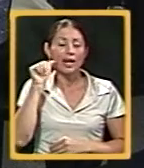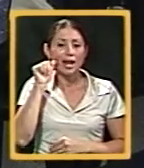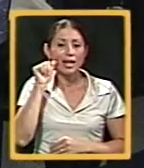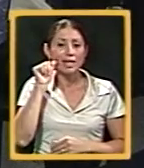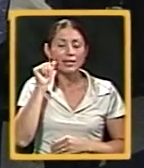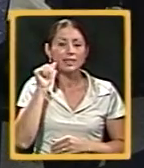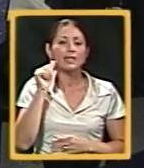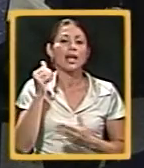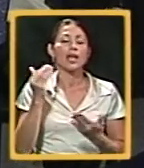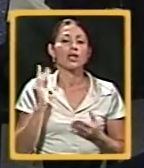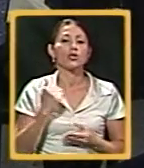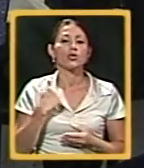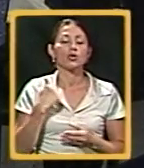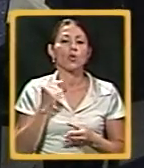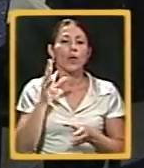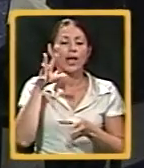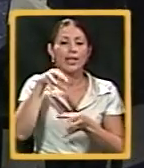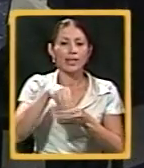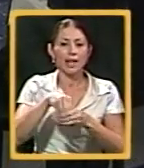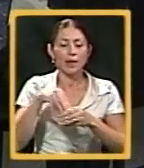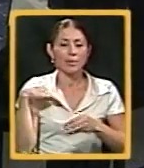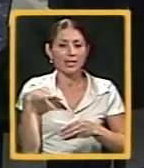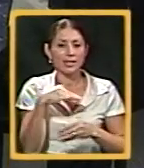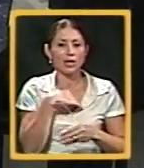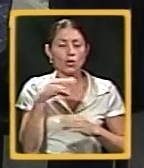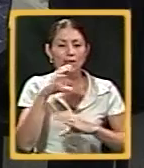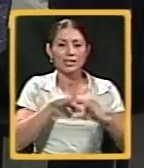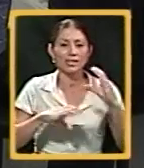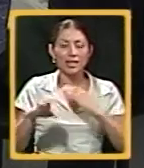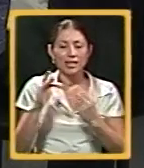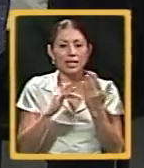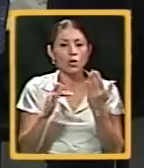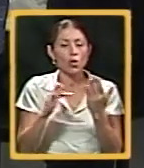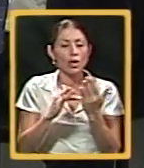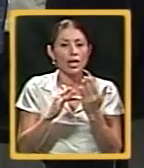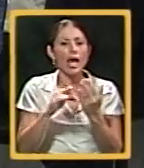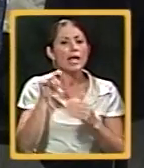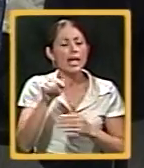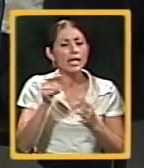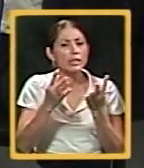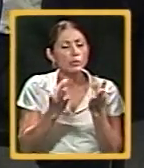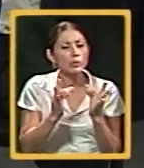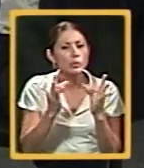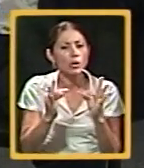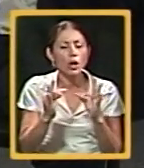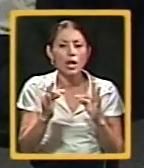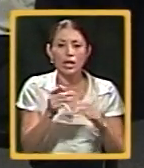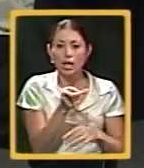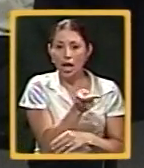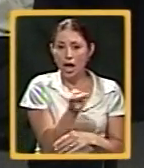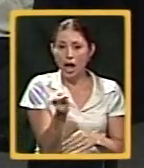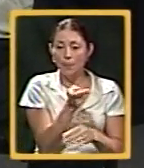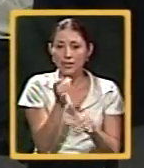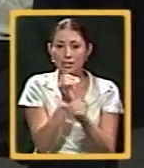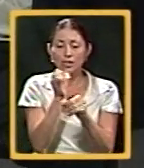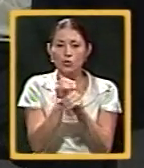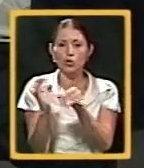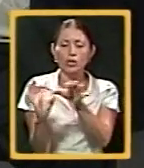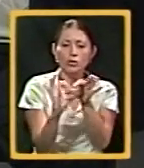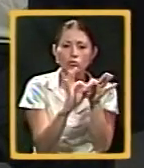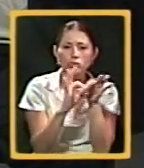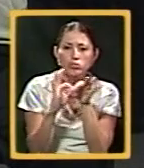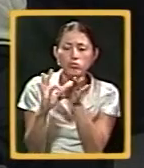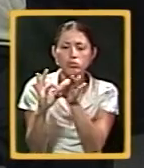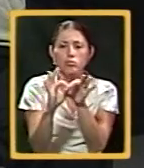Ciencia y Tecnología, y se buscó una coordinación entre las dos instituciones que permanece hasta